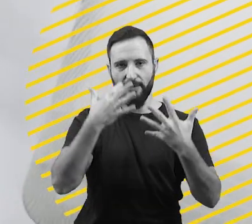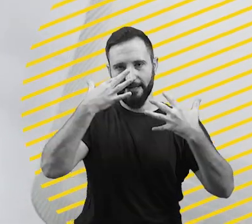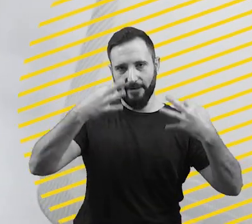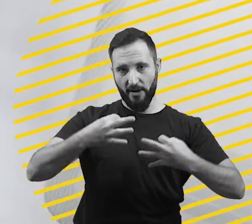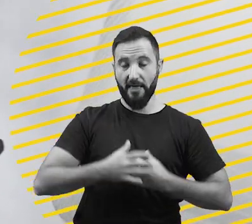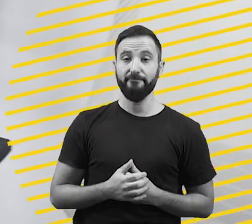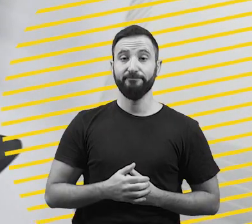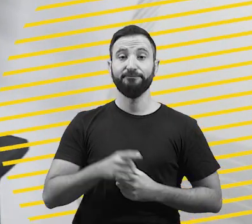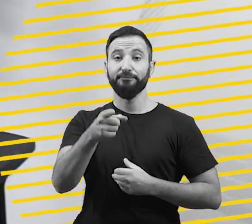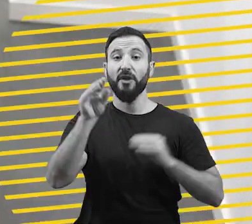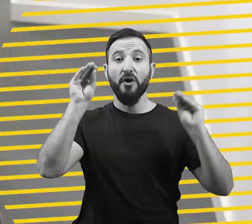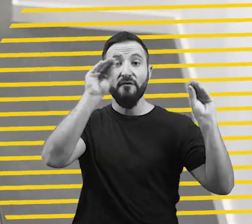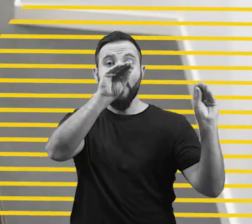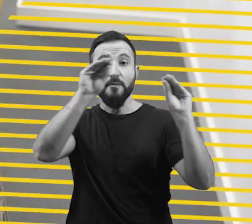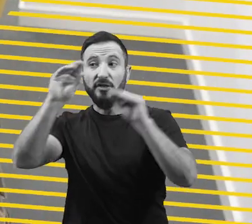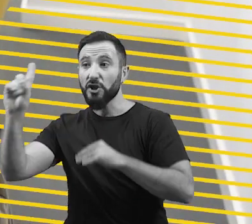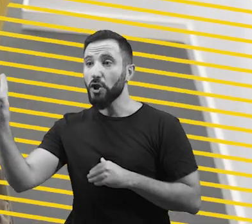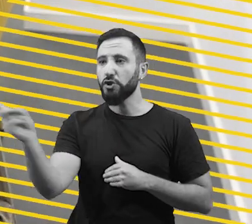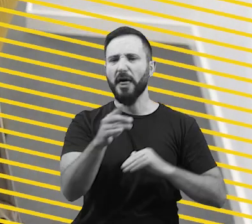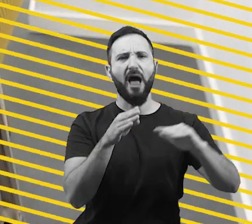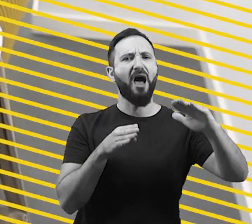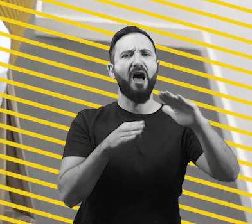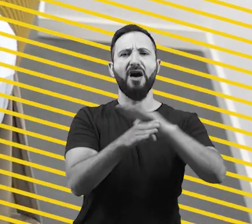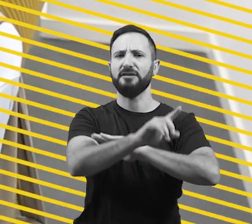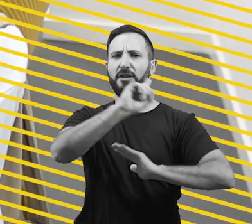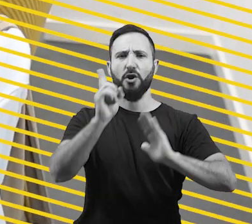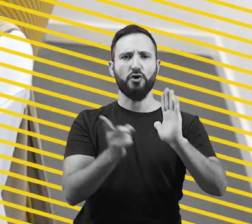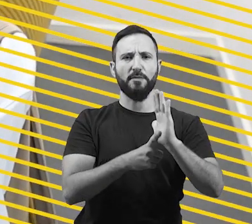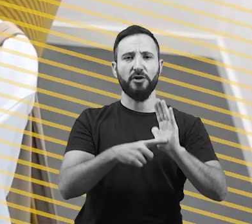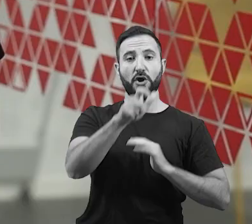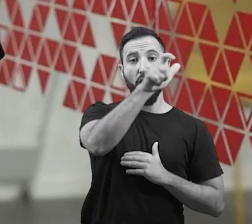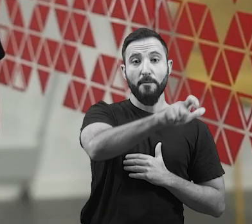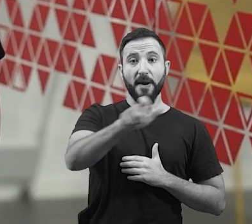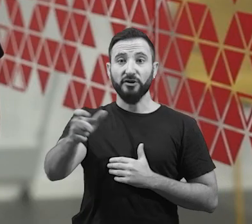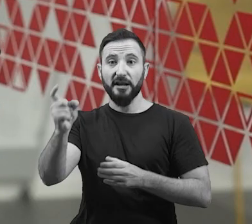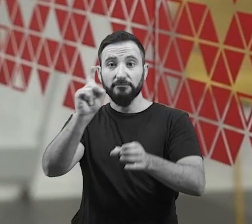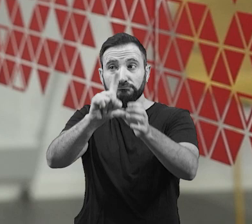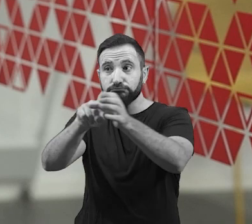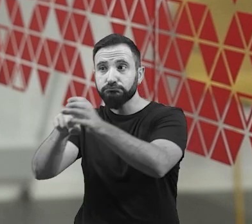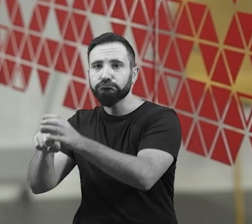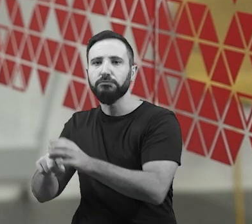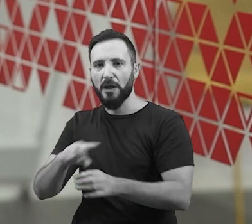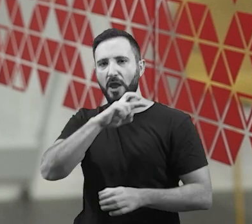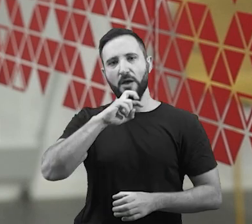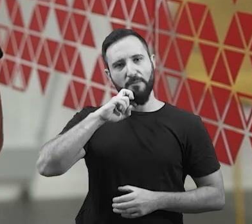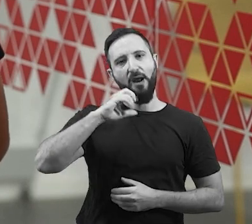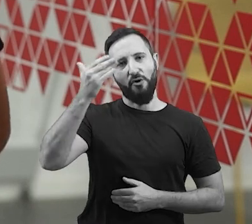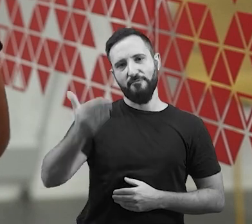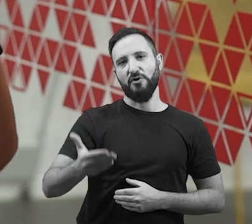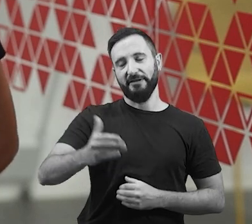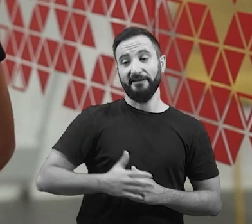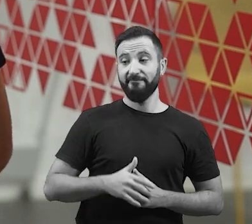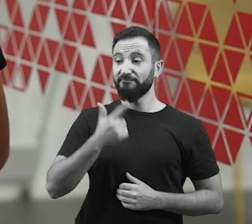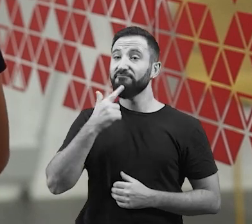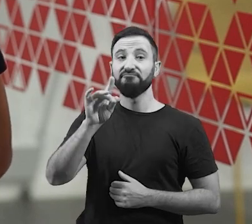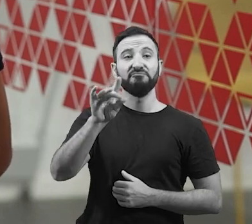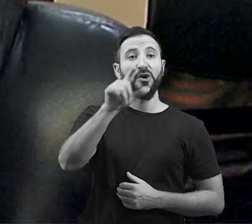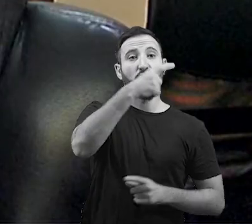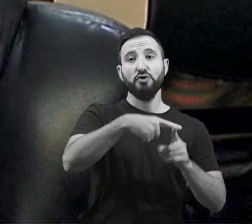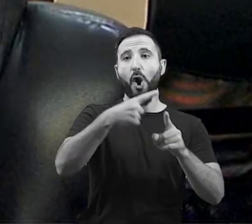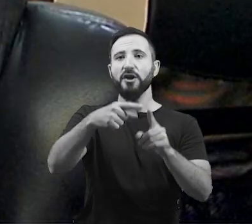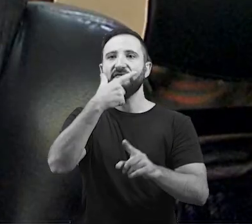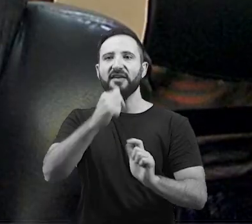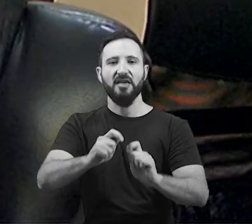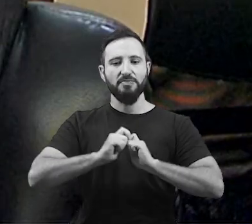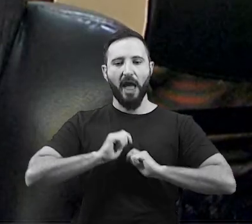formaciones totalmente accesibles, algo muy valorado por todo el que las realiza. Te facilitan un poco más las cosas porque entienden la situación de unos y otros.